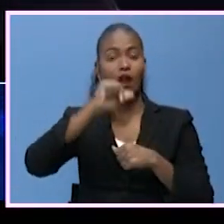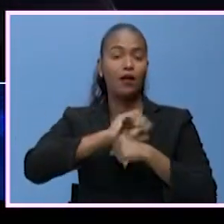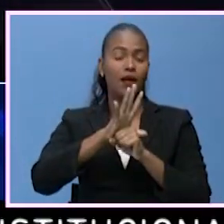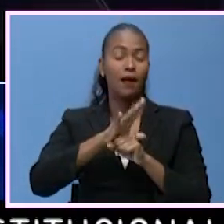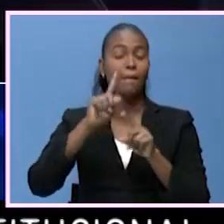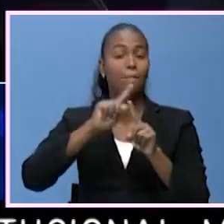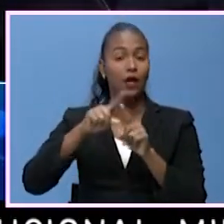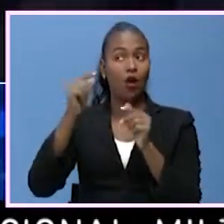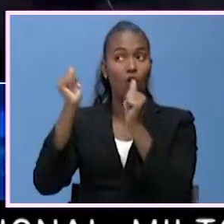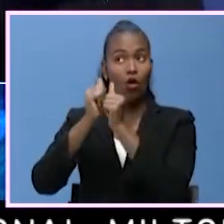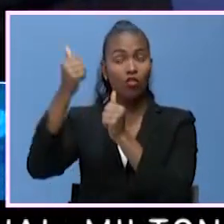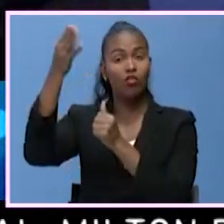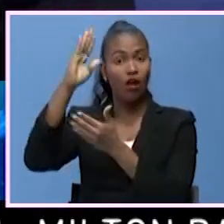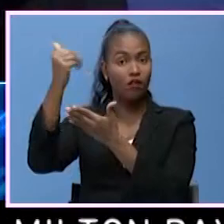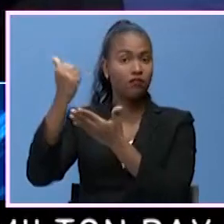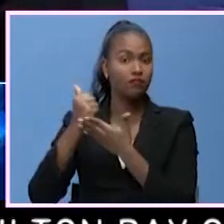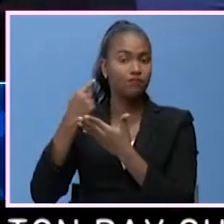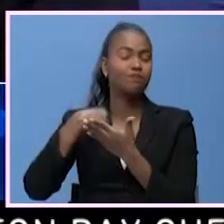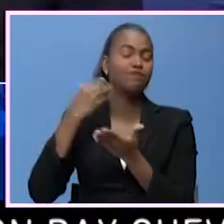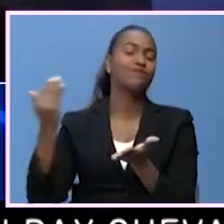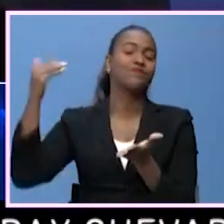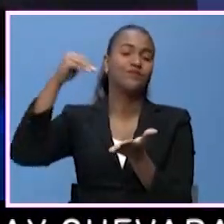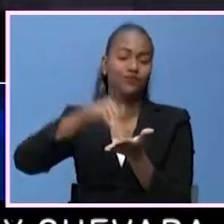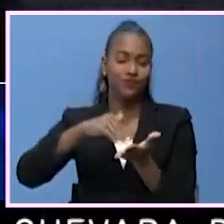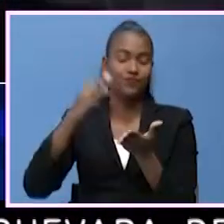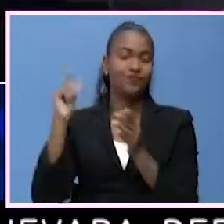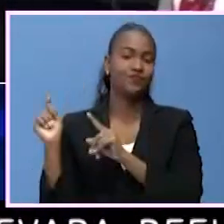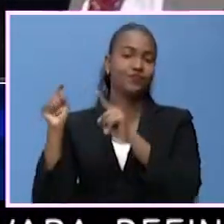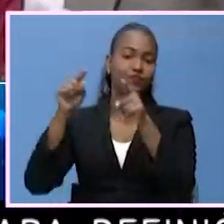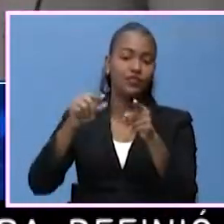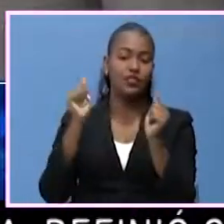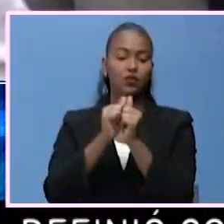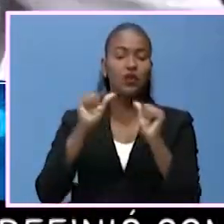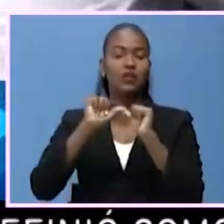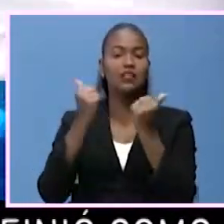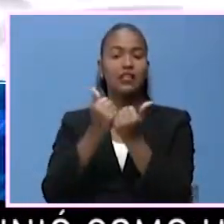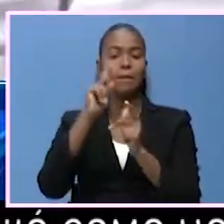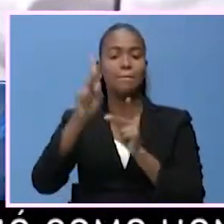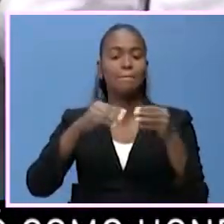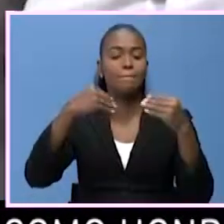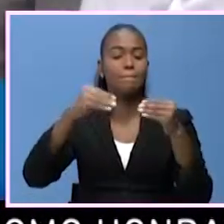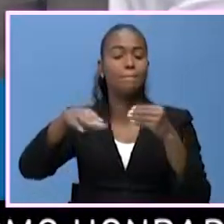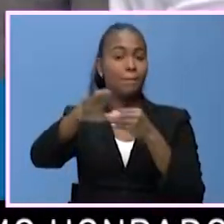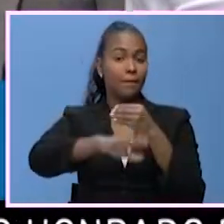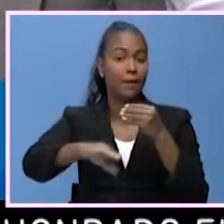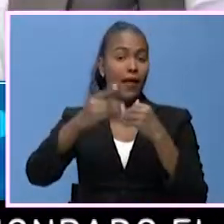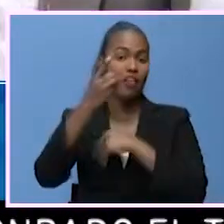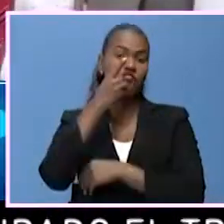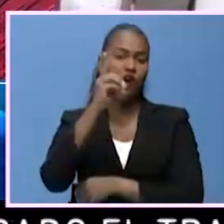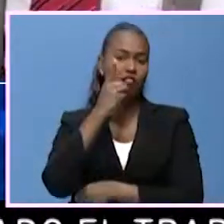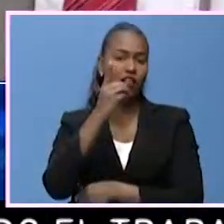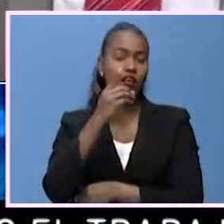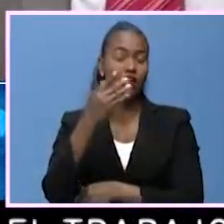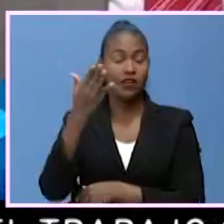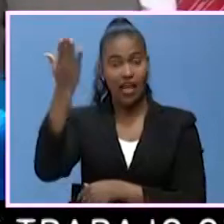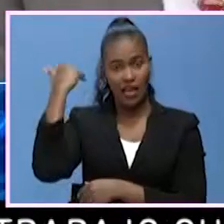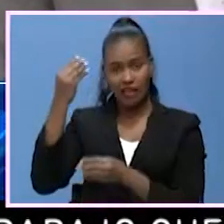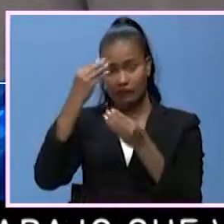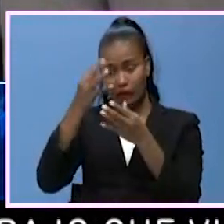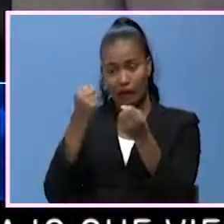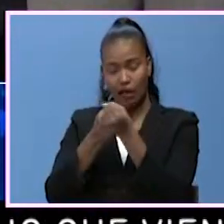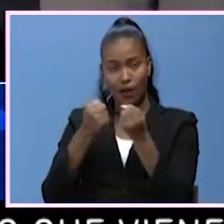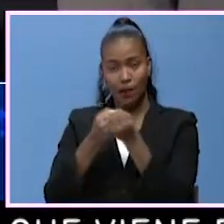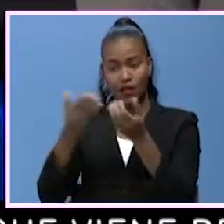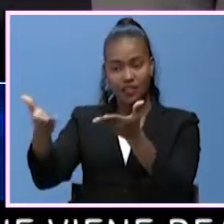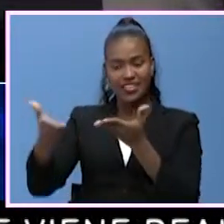Dios mediante, ya nos volvimos a reencontrar con la Asociación de Buhoneros y ya lo que se había recibido de aporte del